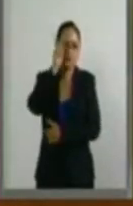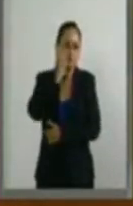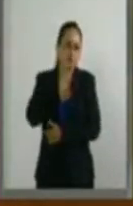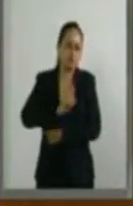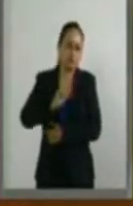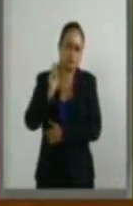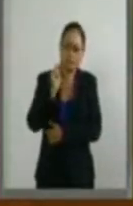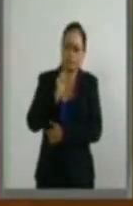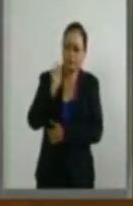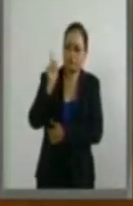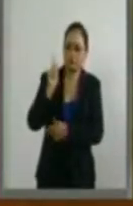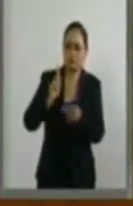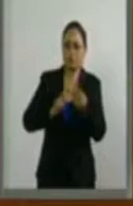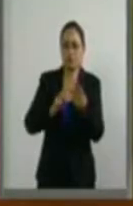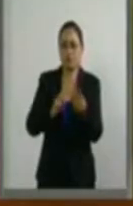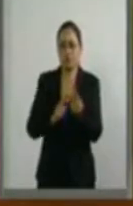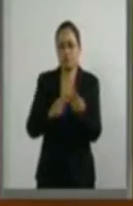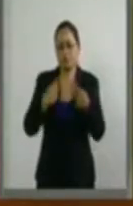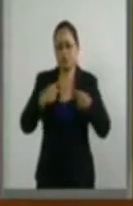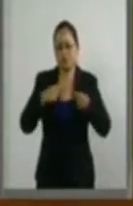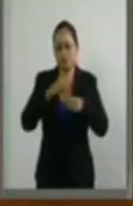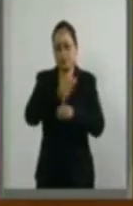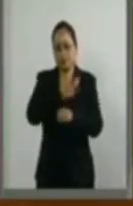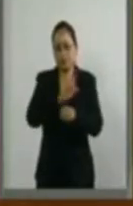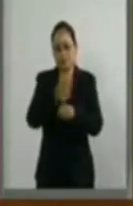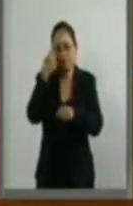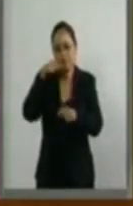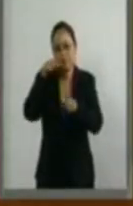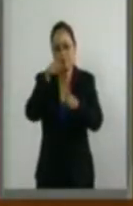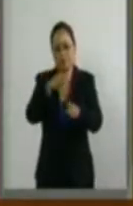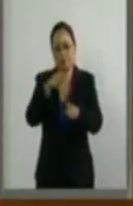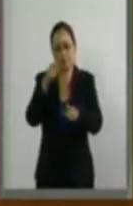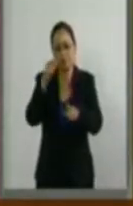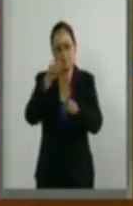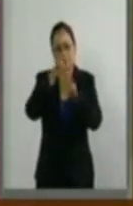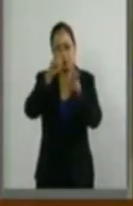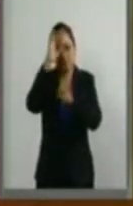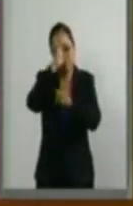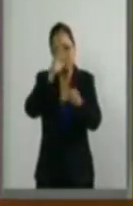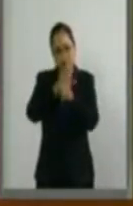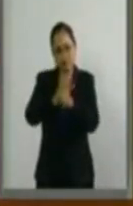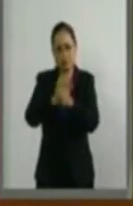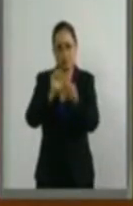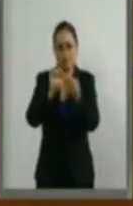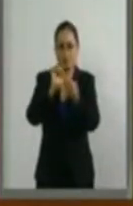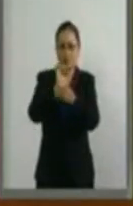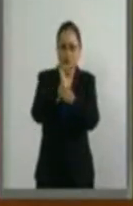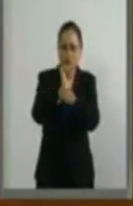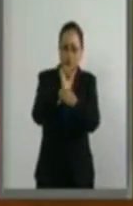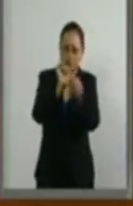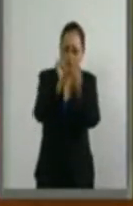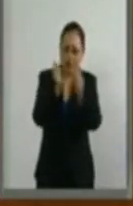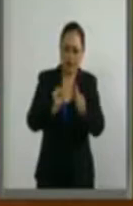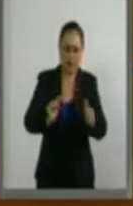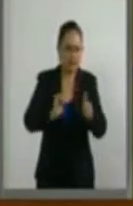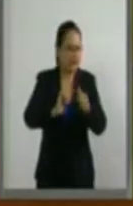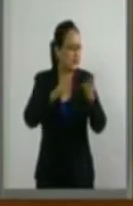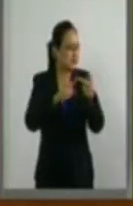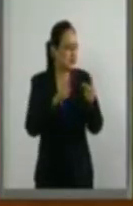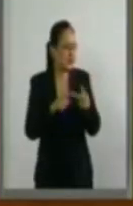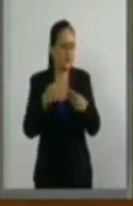académicos, especialistas en materia cultural, artistas, creadores y organizaciones de la sociedad